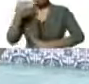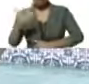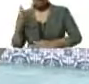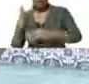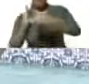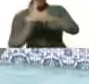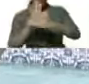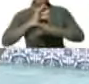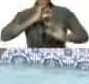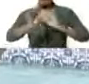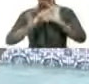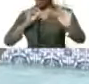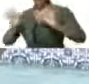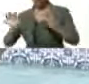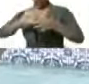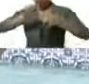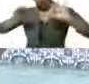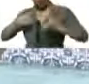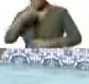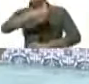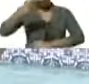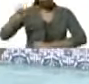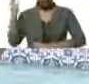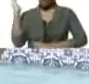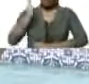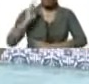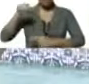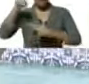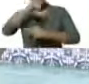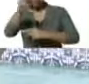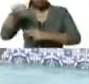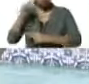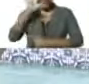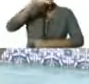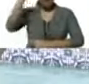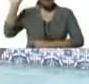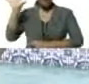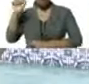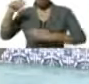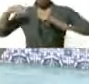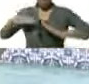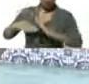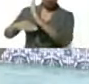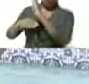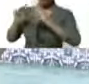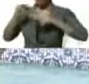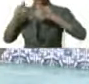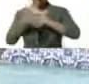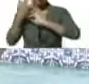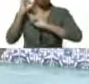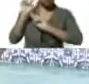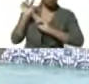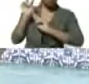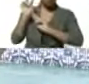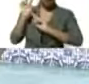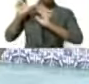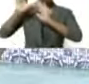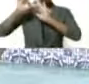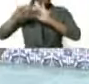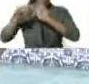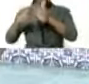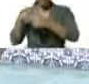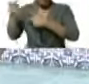la cadena de transmisión de personas provenientes de estos países con curvas exponenciales. Pero luego,